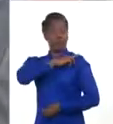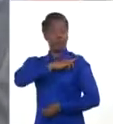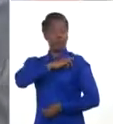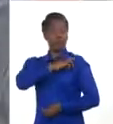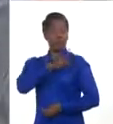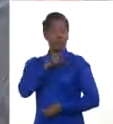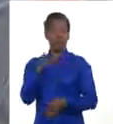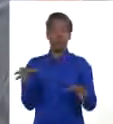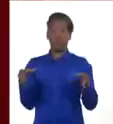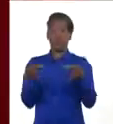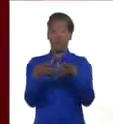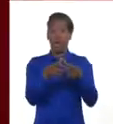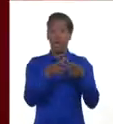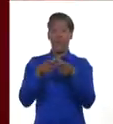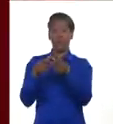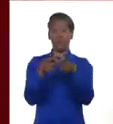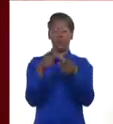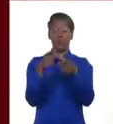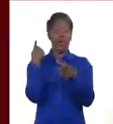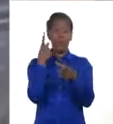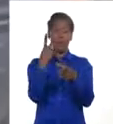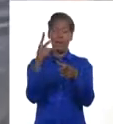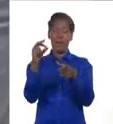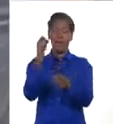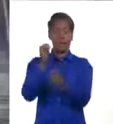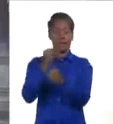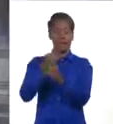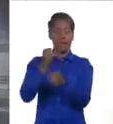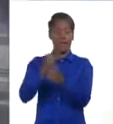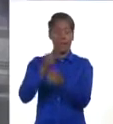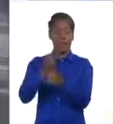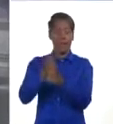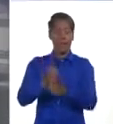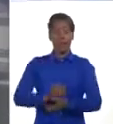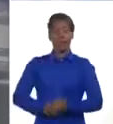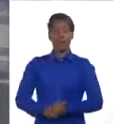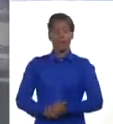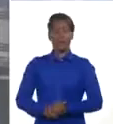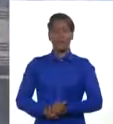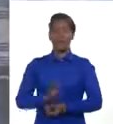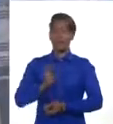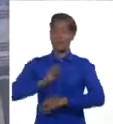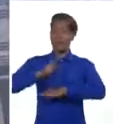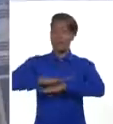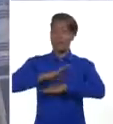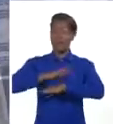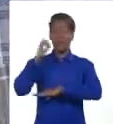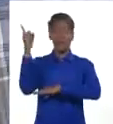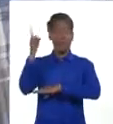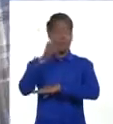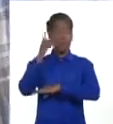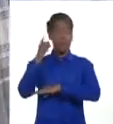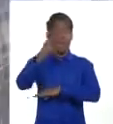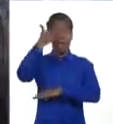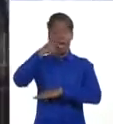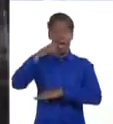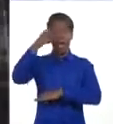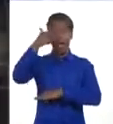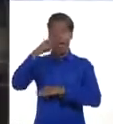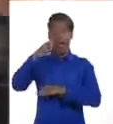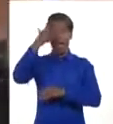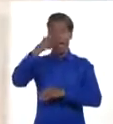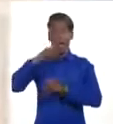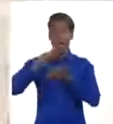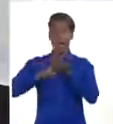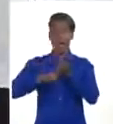por 20 años o más de labor ininterrumpida. De igual forma, el Buró Nacional de la ANAP reconoció con la distinción Antero